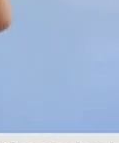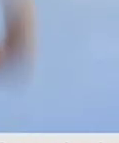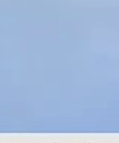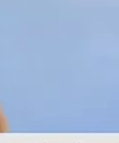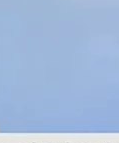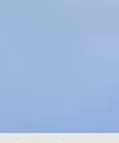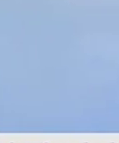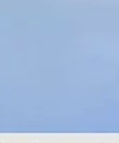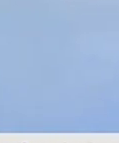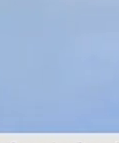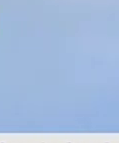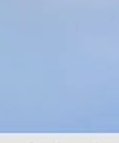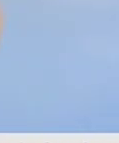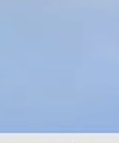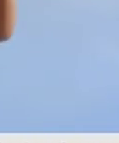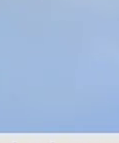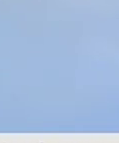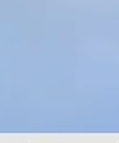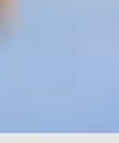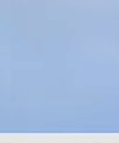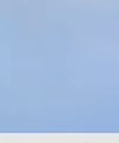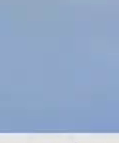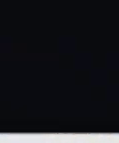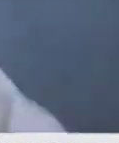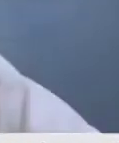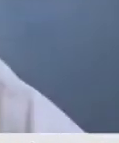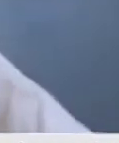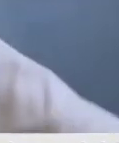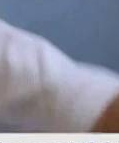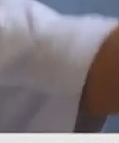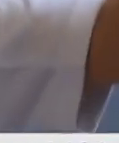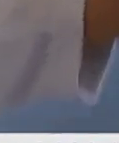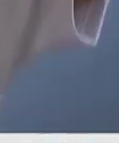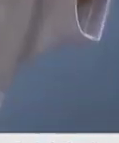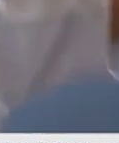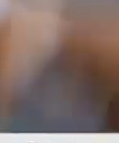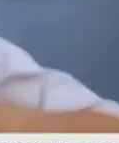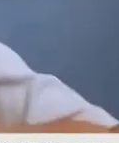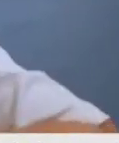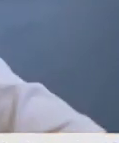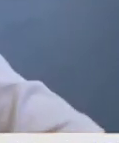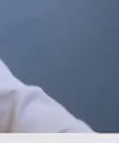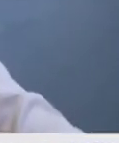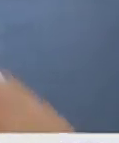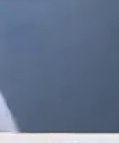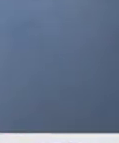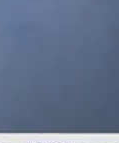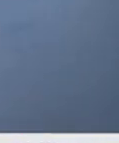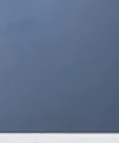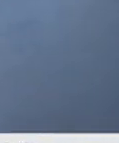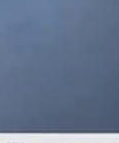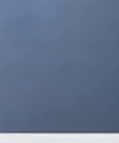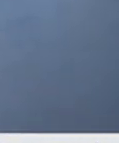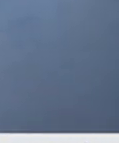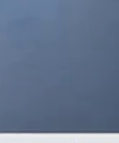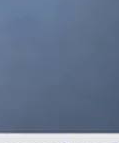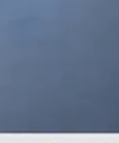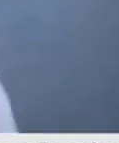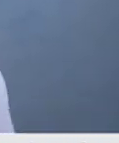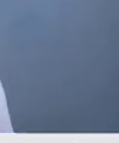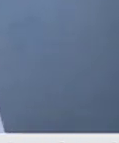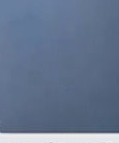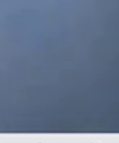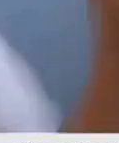tan ridículo que desaparecerá coronavirus conmigo no me